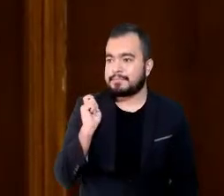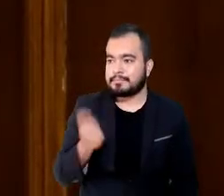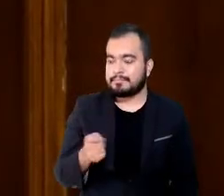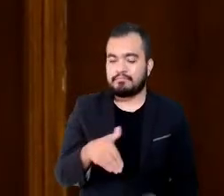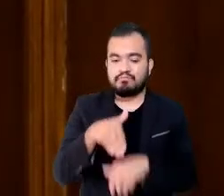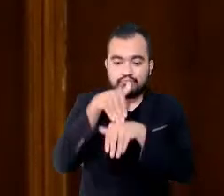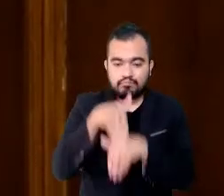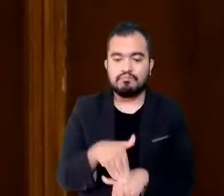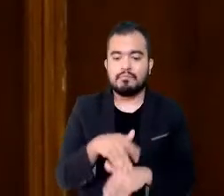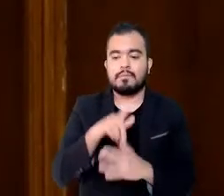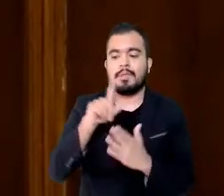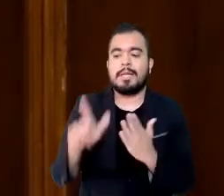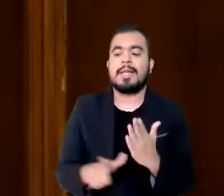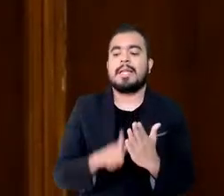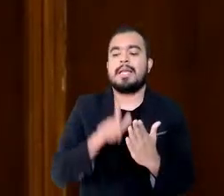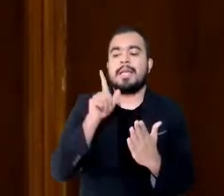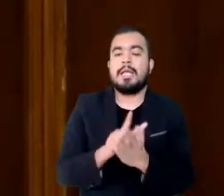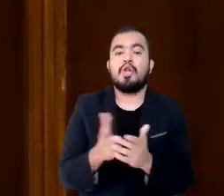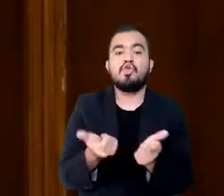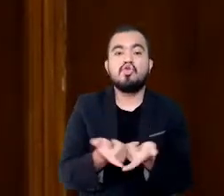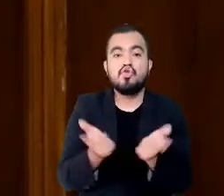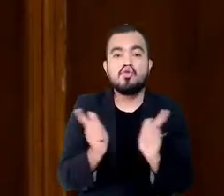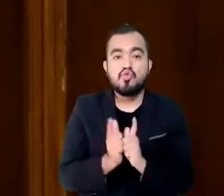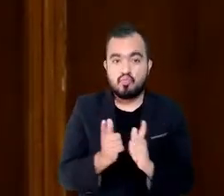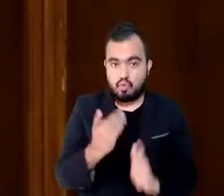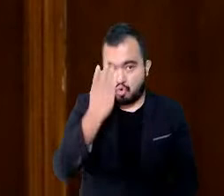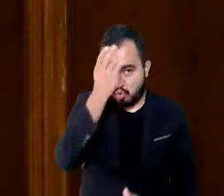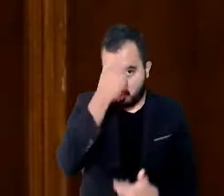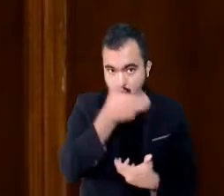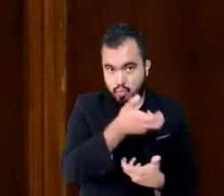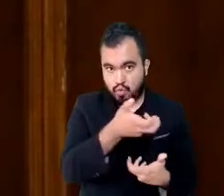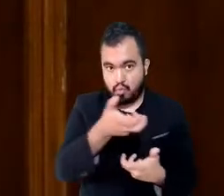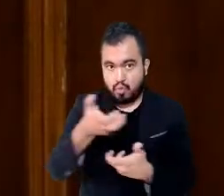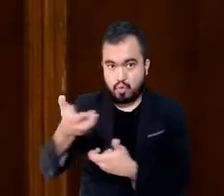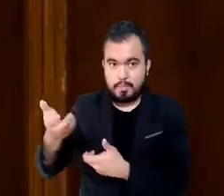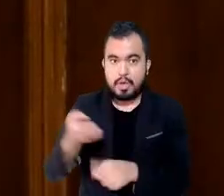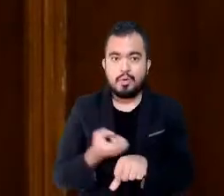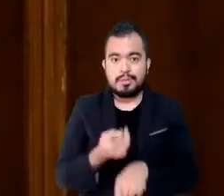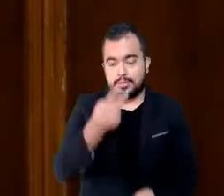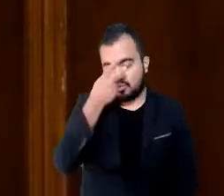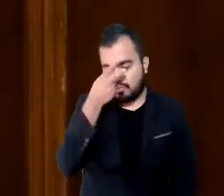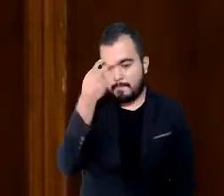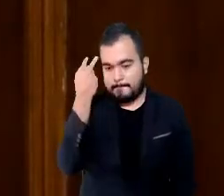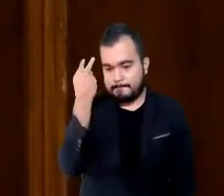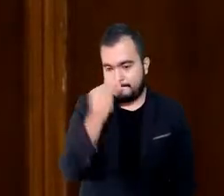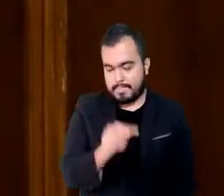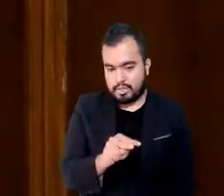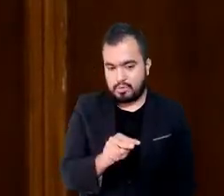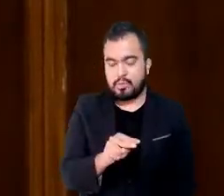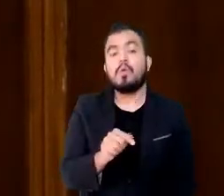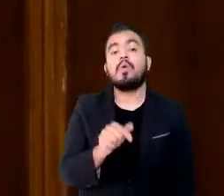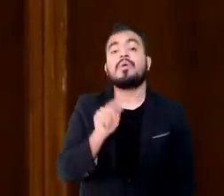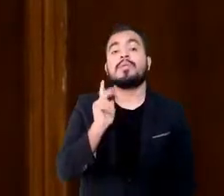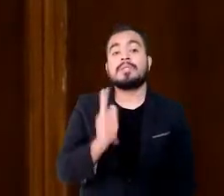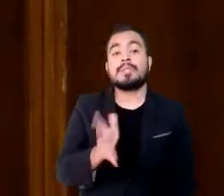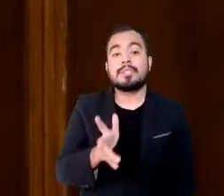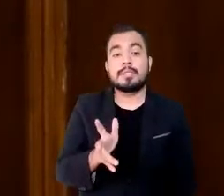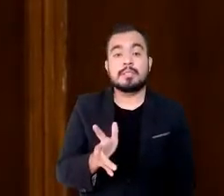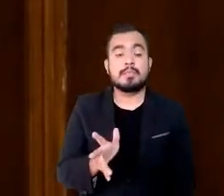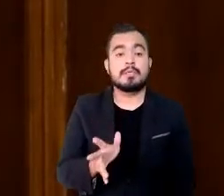Ley de Cuerpos de Bomberos del Estado de México. Por lo que, una vez expuesto